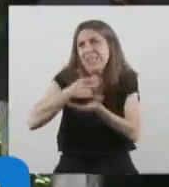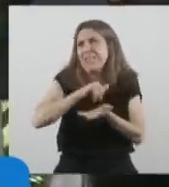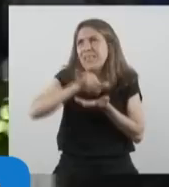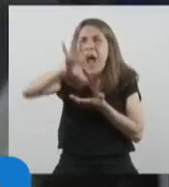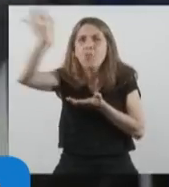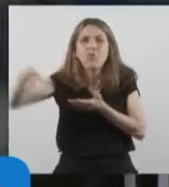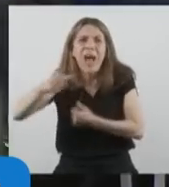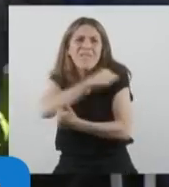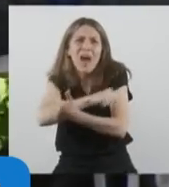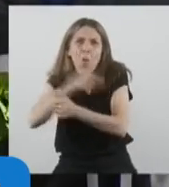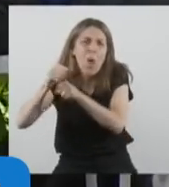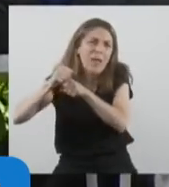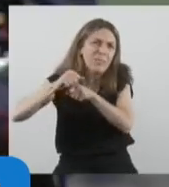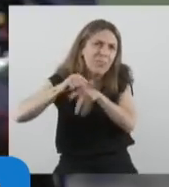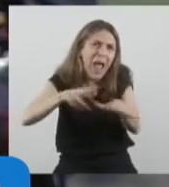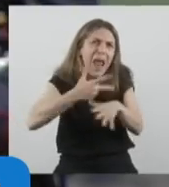salud